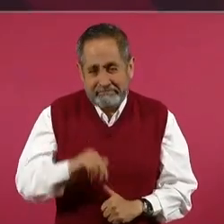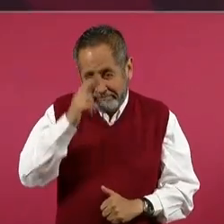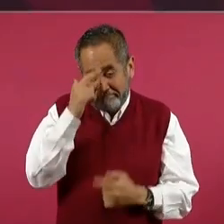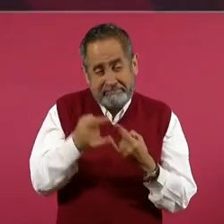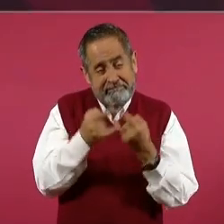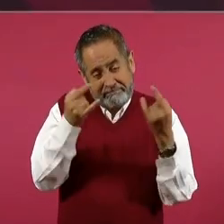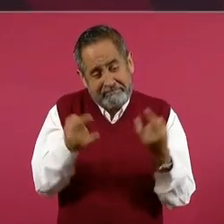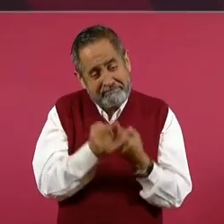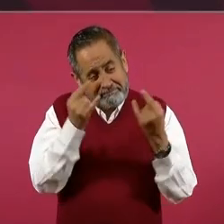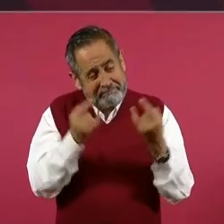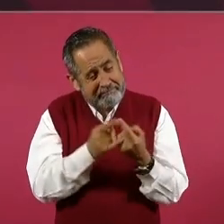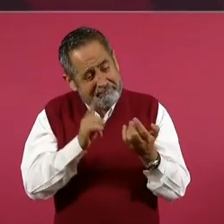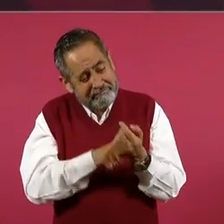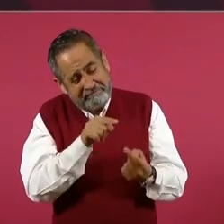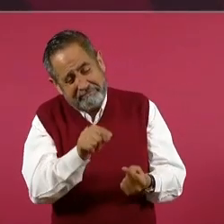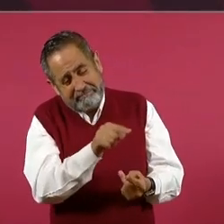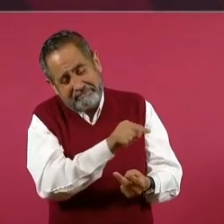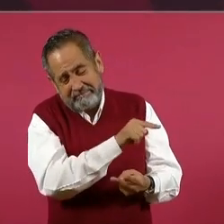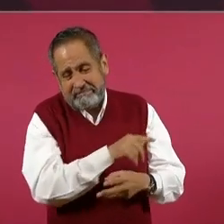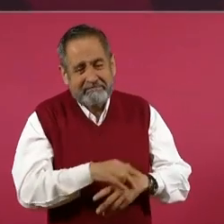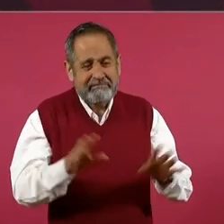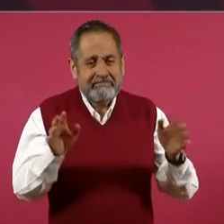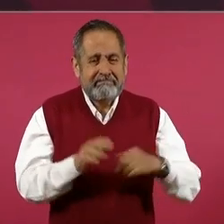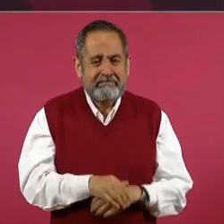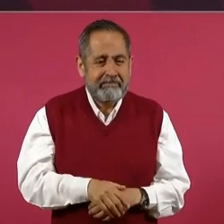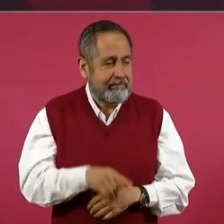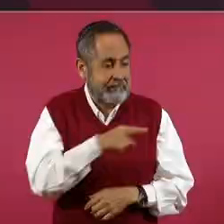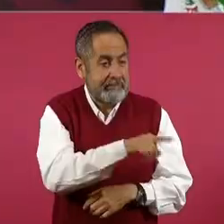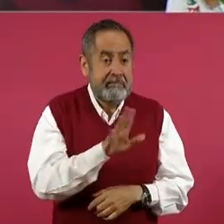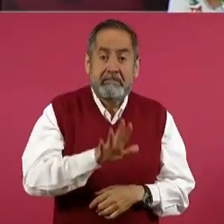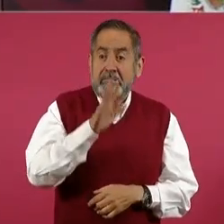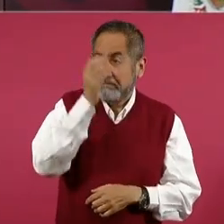recordando cosas ante la amnesia.